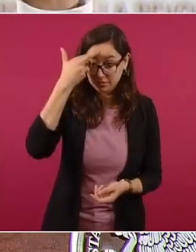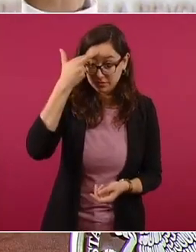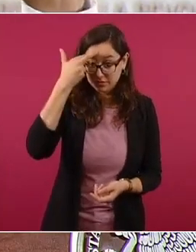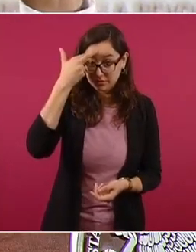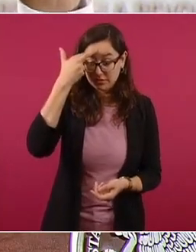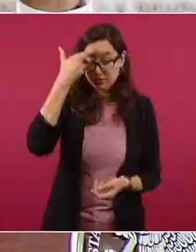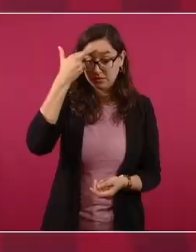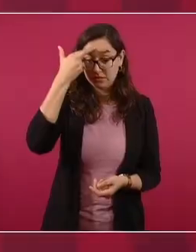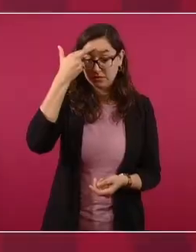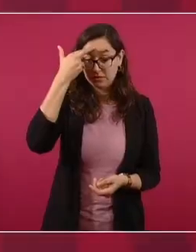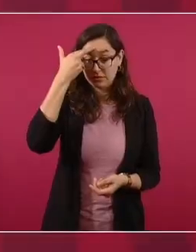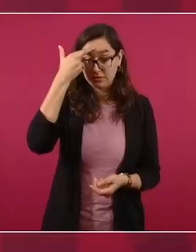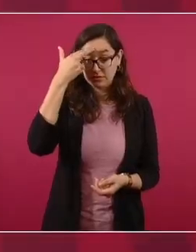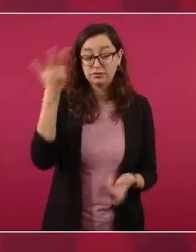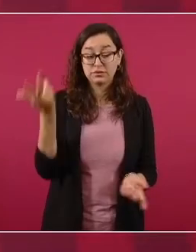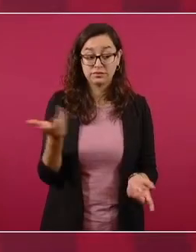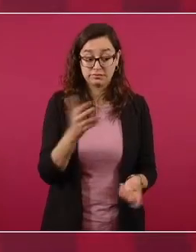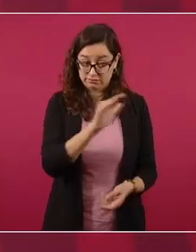ellos